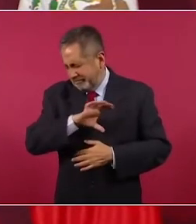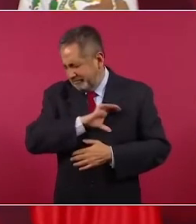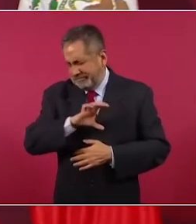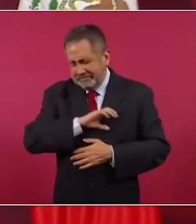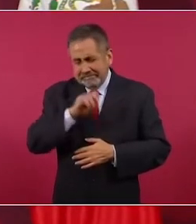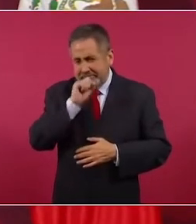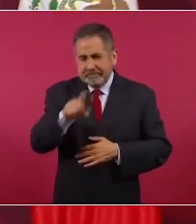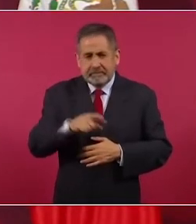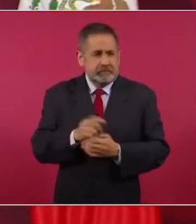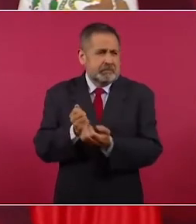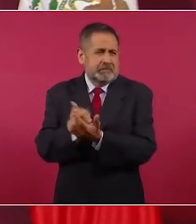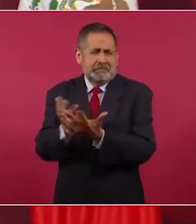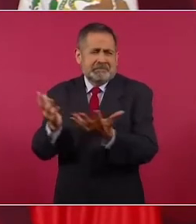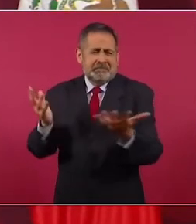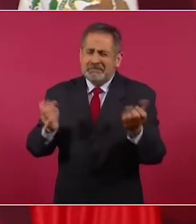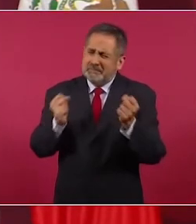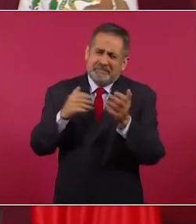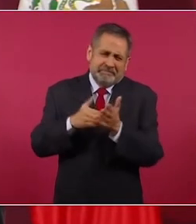con mucha gente,